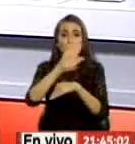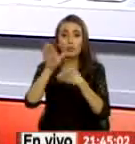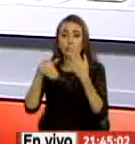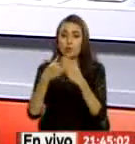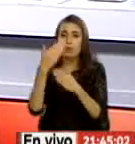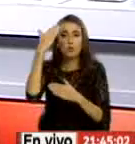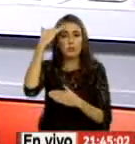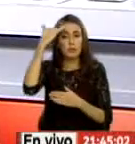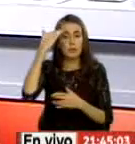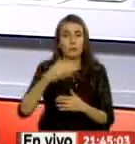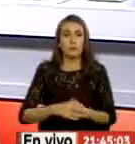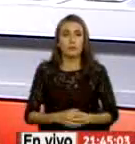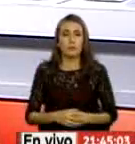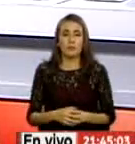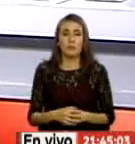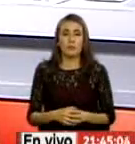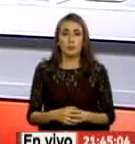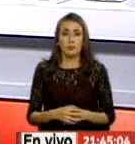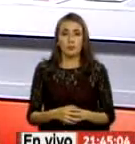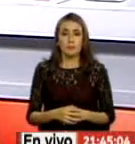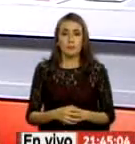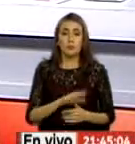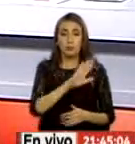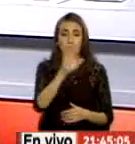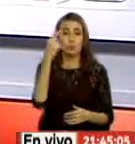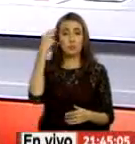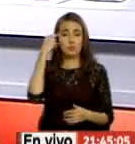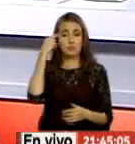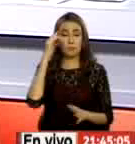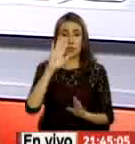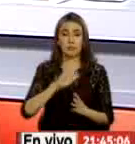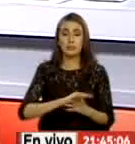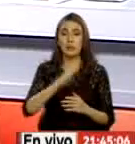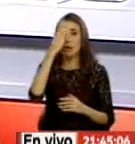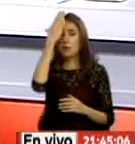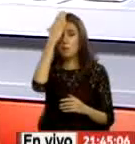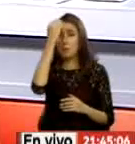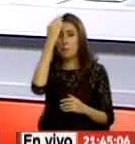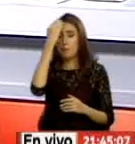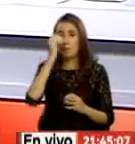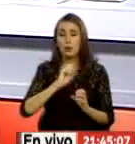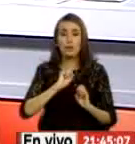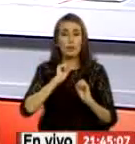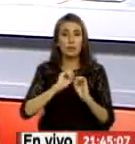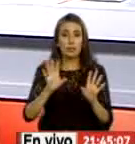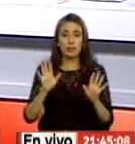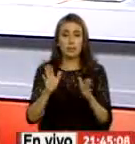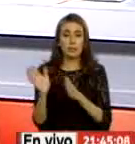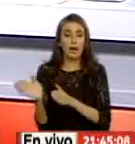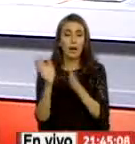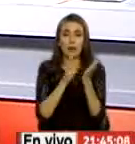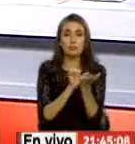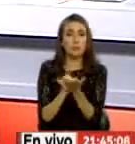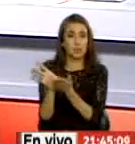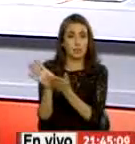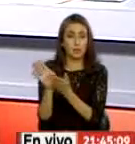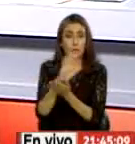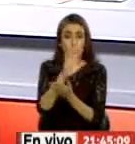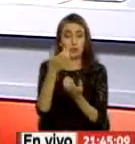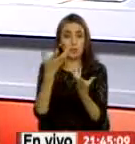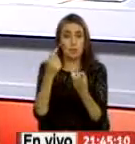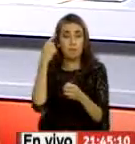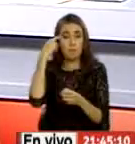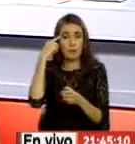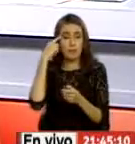sabemos. ¿Usted es en los que piensa que el vicepresidente Jorge Glass debió ya hacerse un costado y dejar que